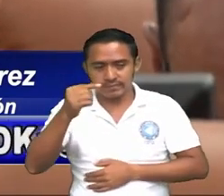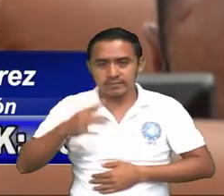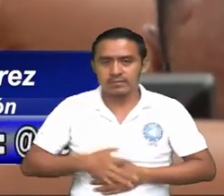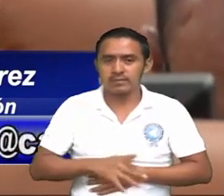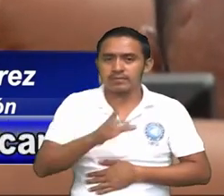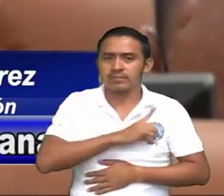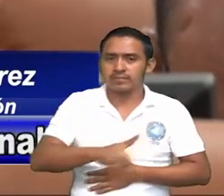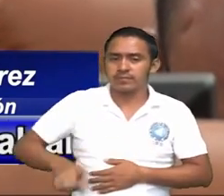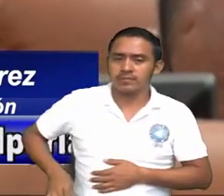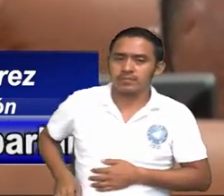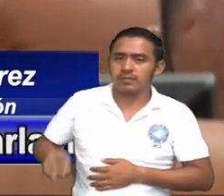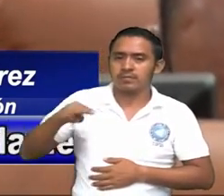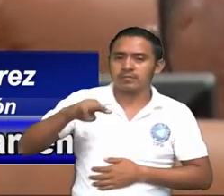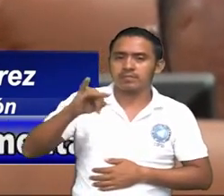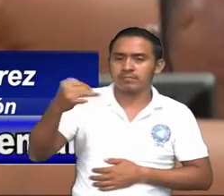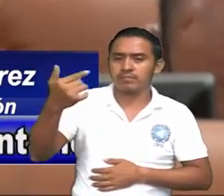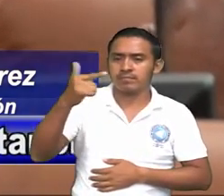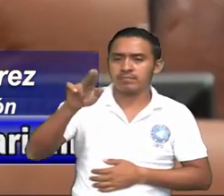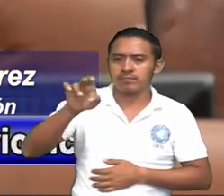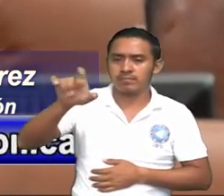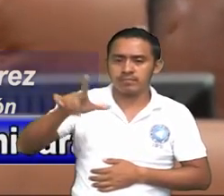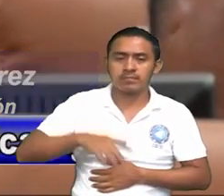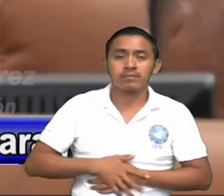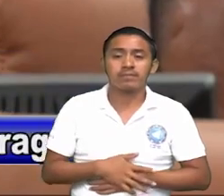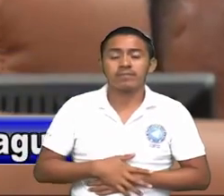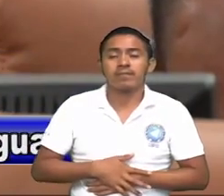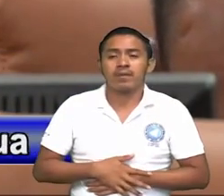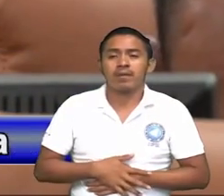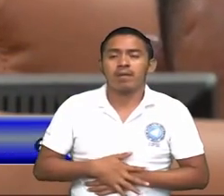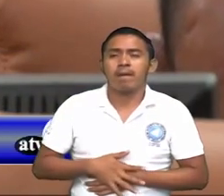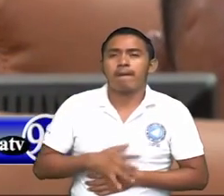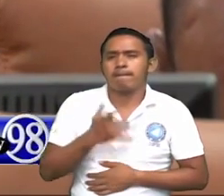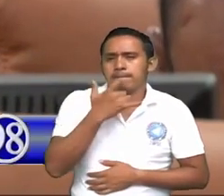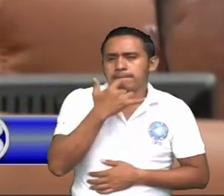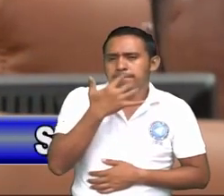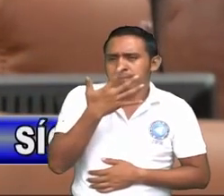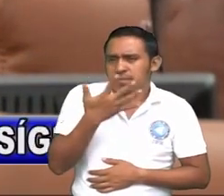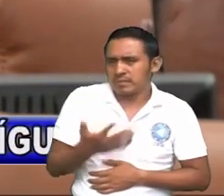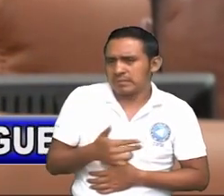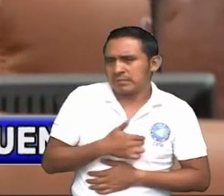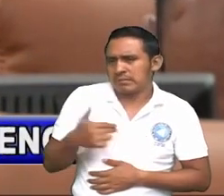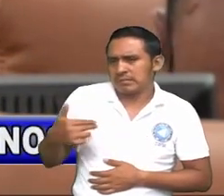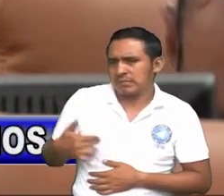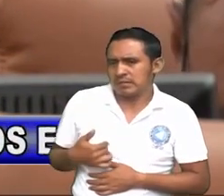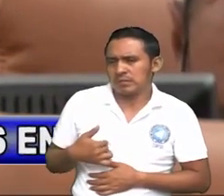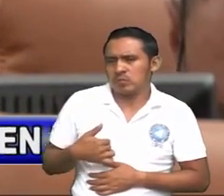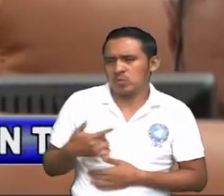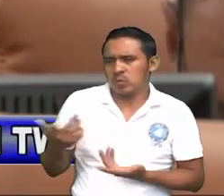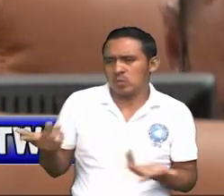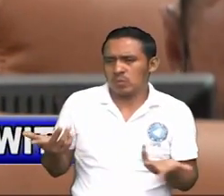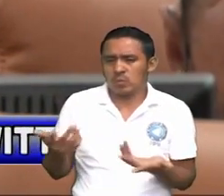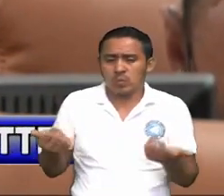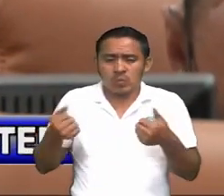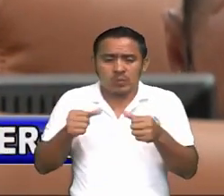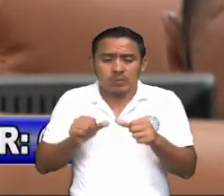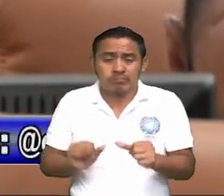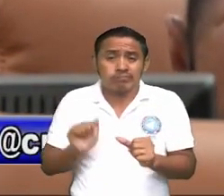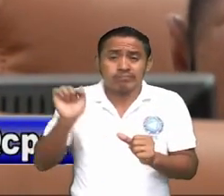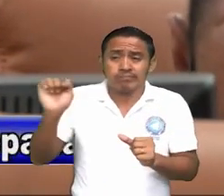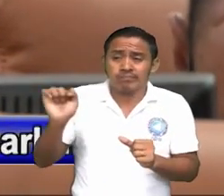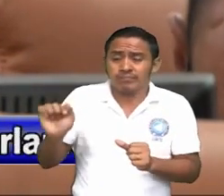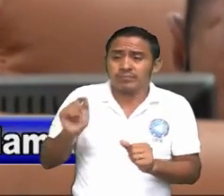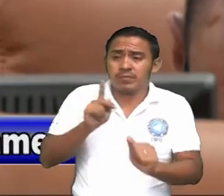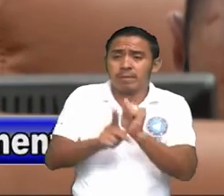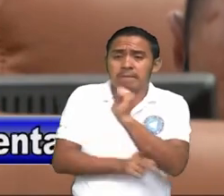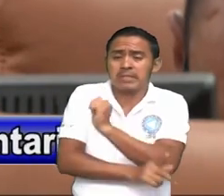el diputado Miguel Rosales es que ¿por qué nosotros hacíamos un acuerdo de esa naturaleza con un